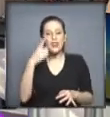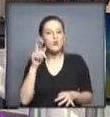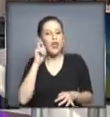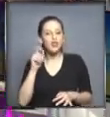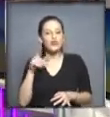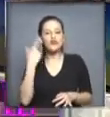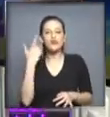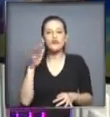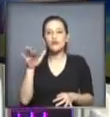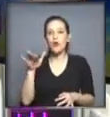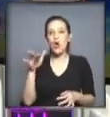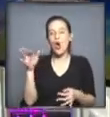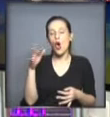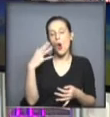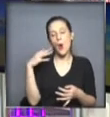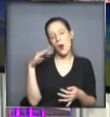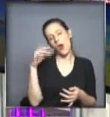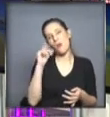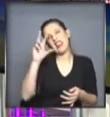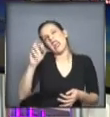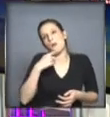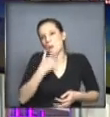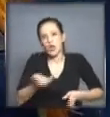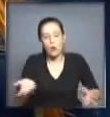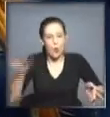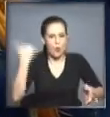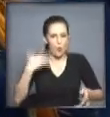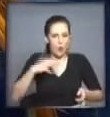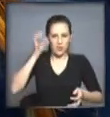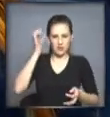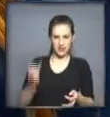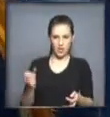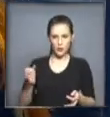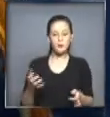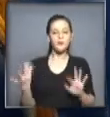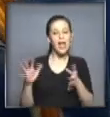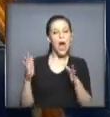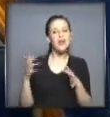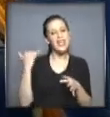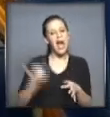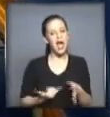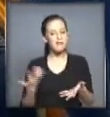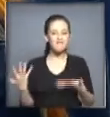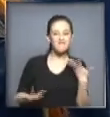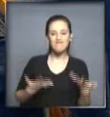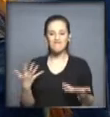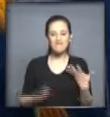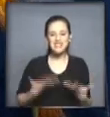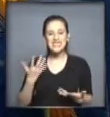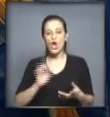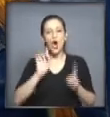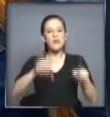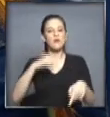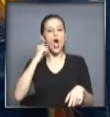17. Y al revés también, ¿no? Pero al revés se toma más a pecho, no es lo mismo. Un hombre